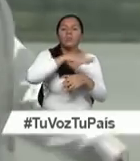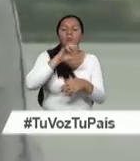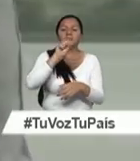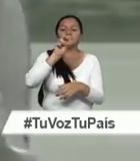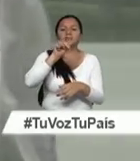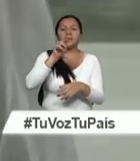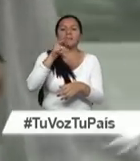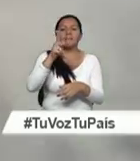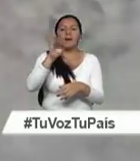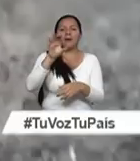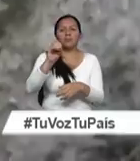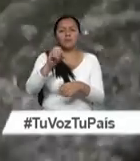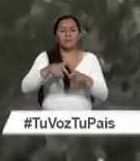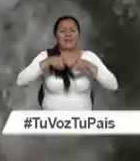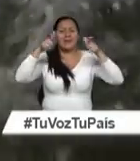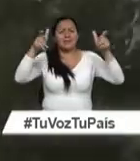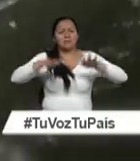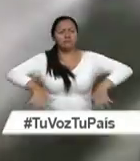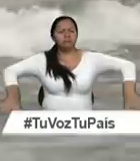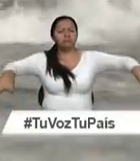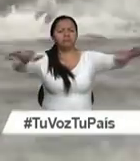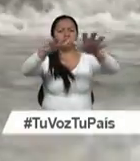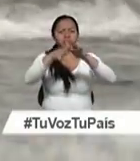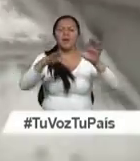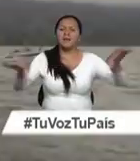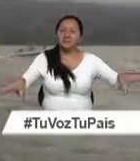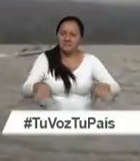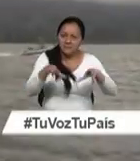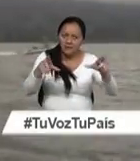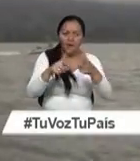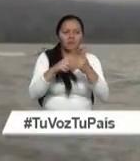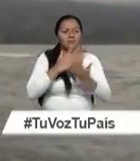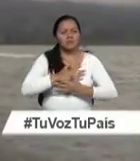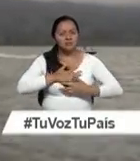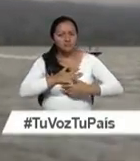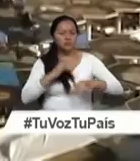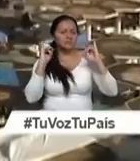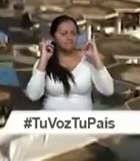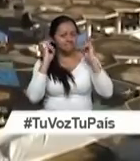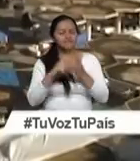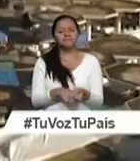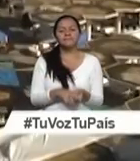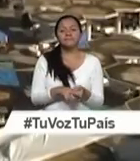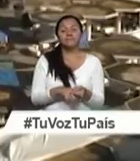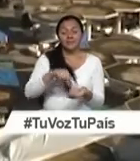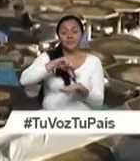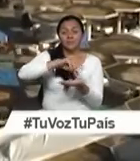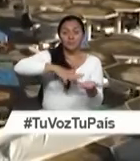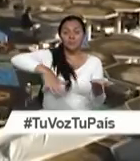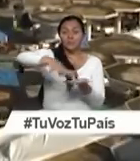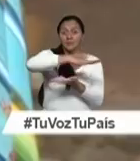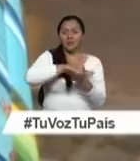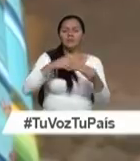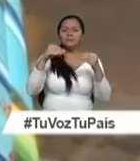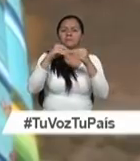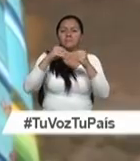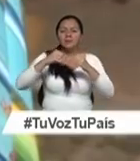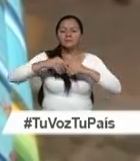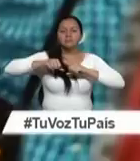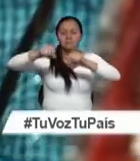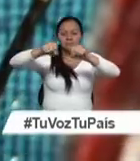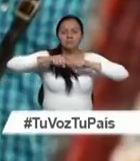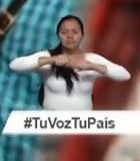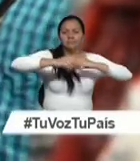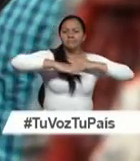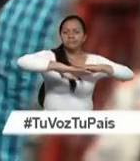grande de la provincia, con una amplia oferta de actividades de entretenimiento. Y en la ciudad, la habilidad textil de la etnia